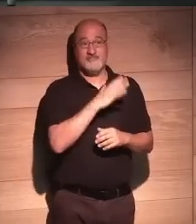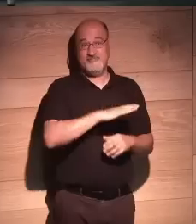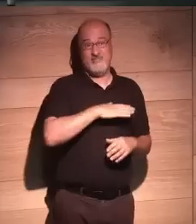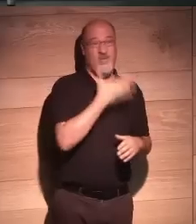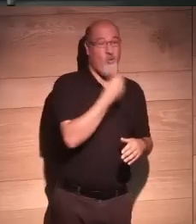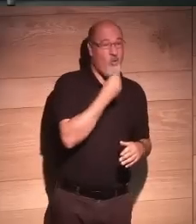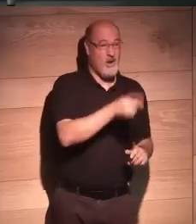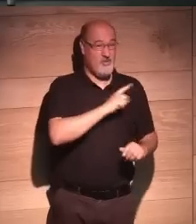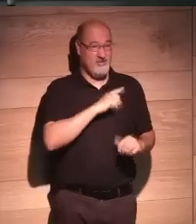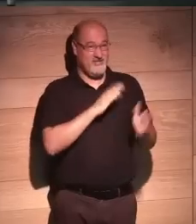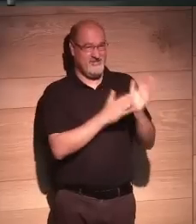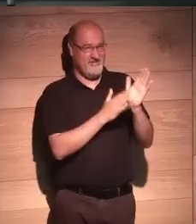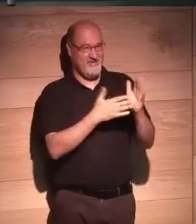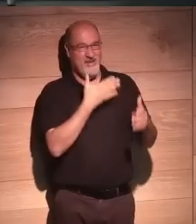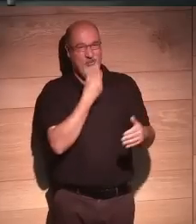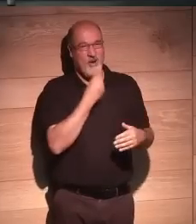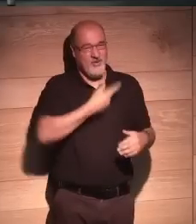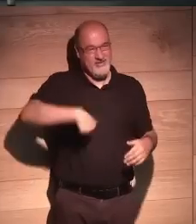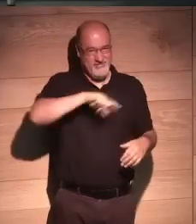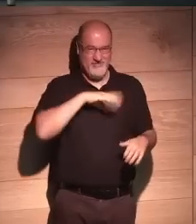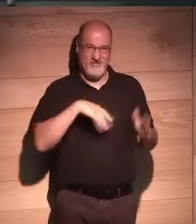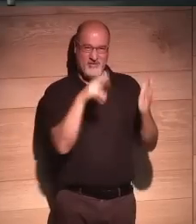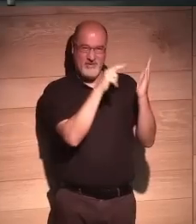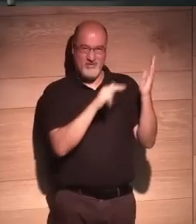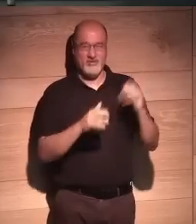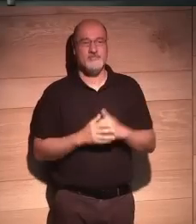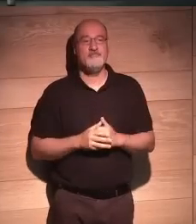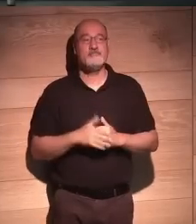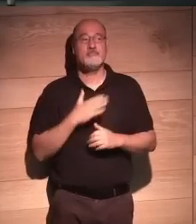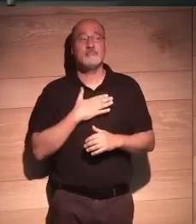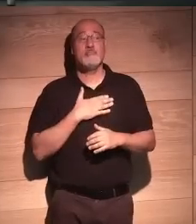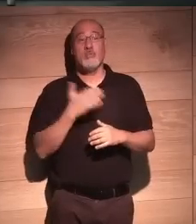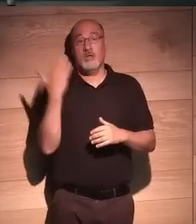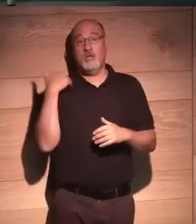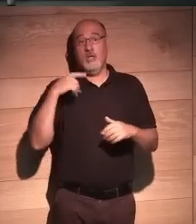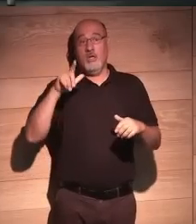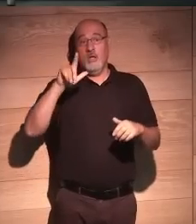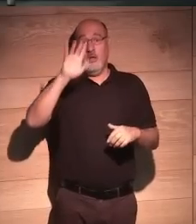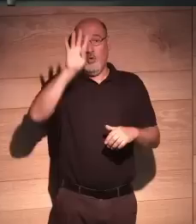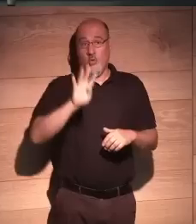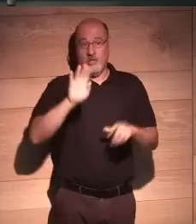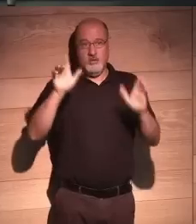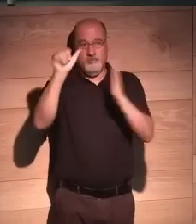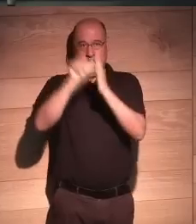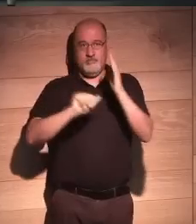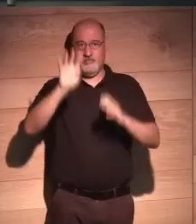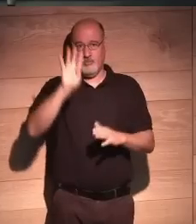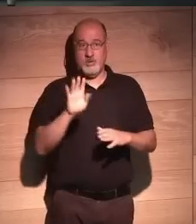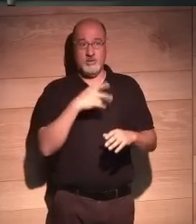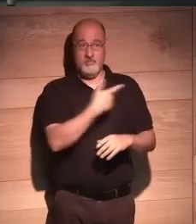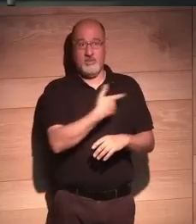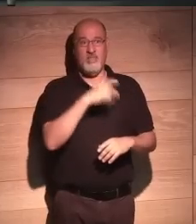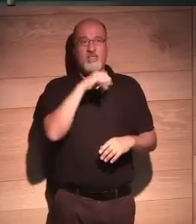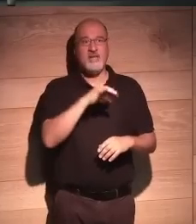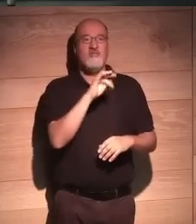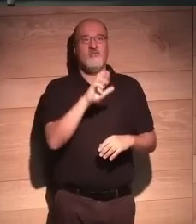Que te ¿tú voy a qué ibas favorecer un decir? poco. Sí, no hace tanto, en Dani Flow, en 4, vivimos un momento bastante surrealista porque vino